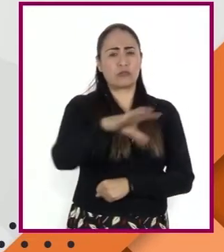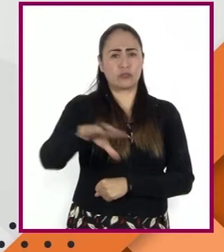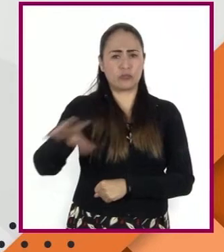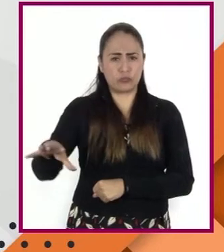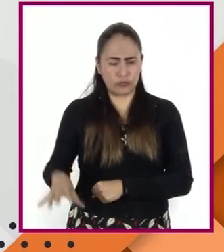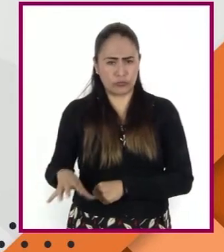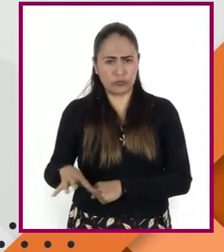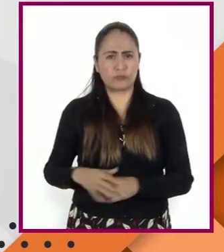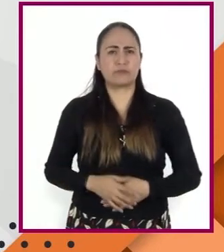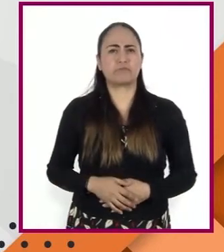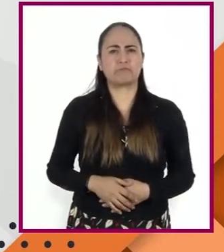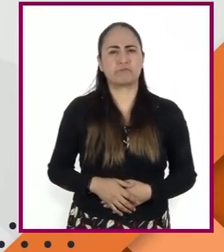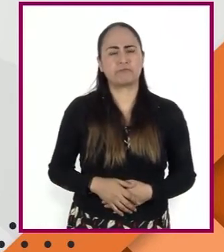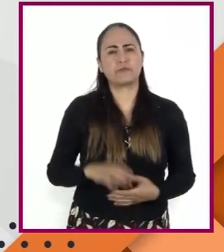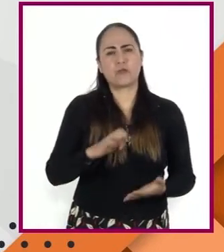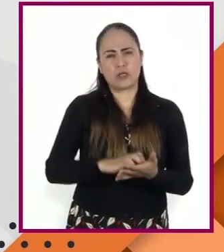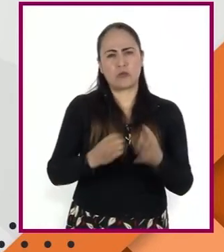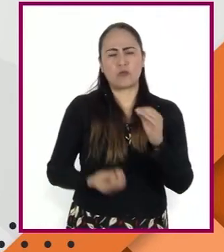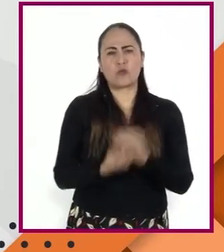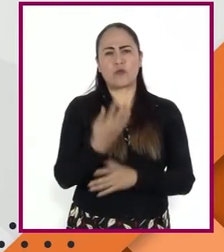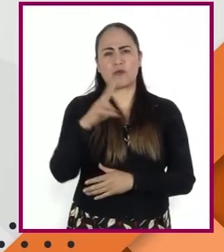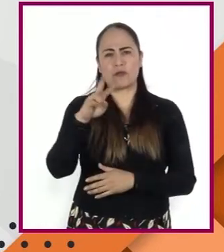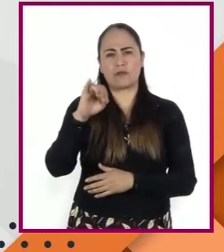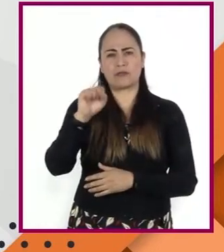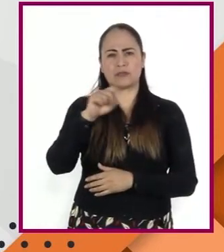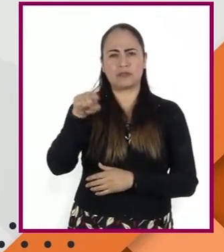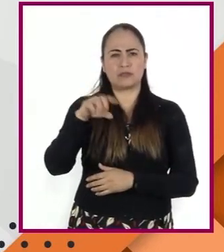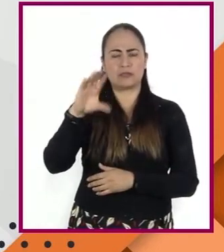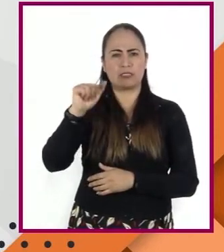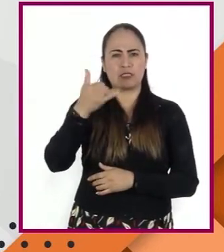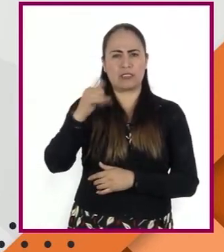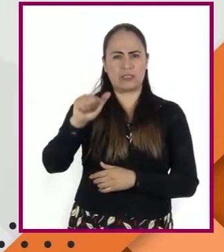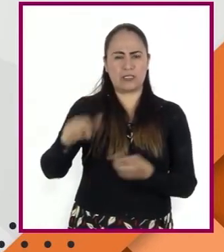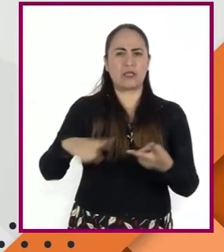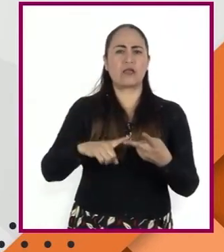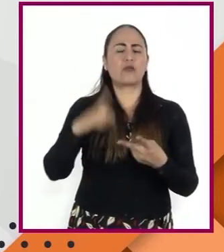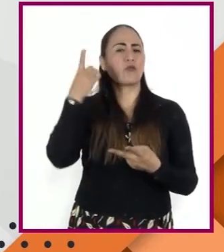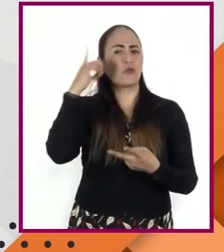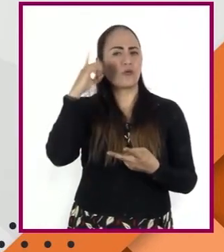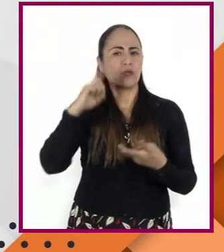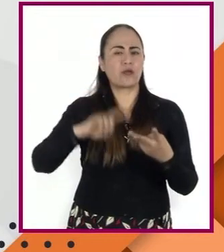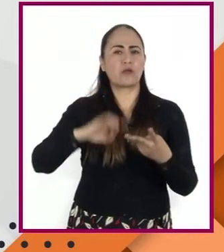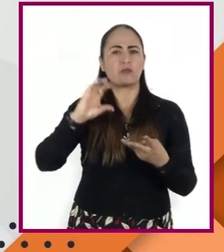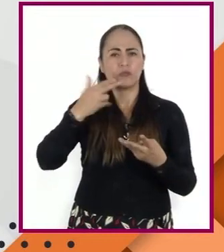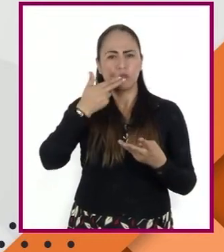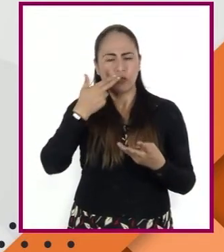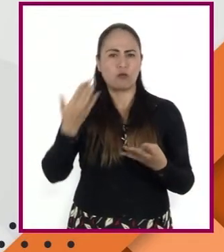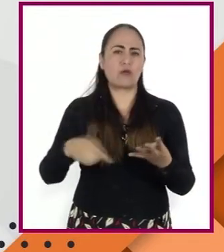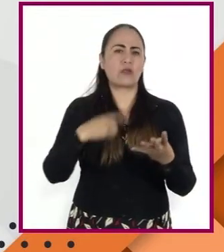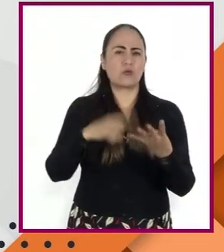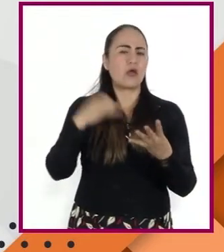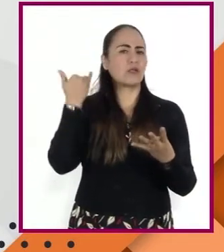leyes y administrar las riquezas sobre los asuntos que tenían que ver con los territorios españoles en